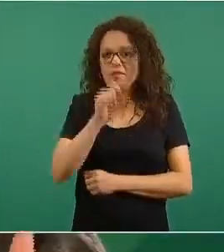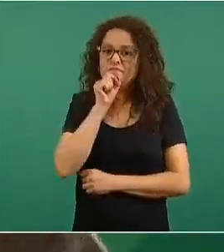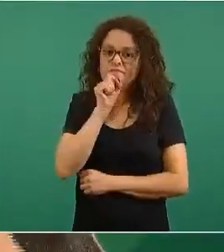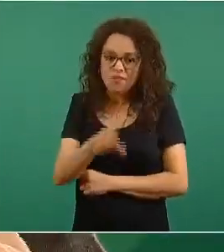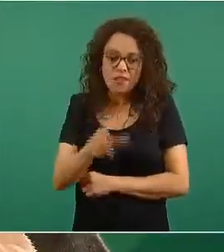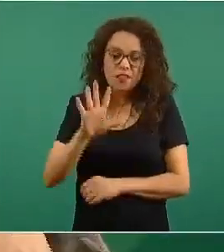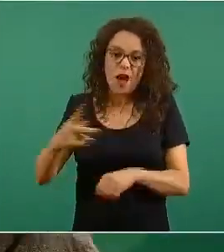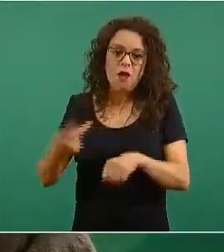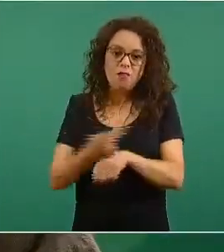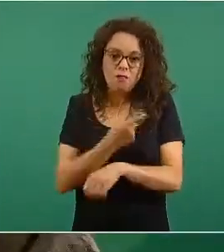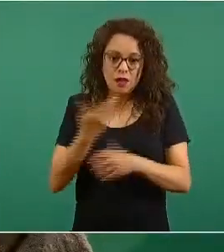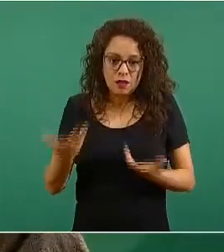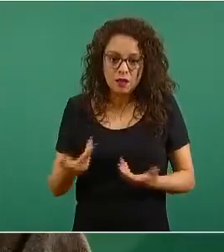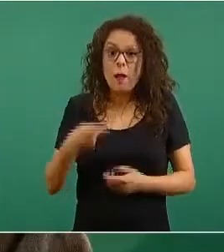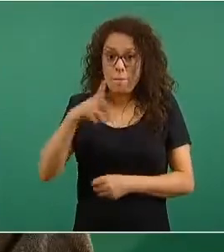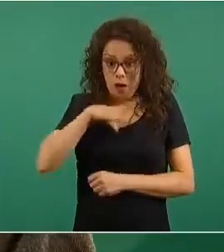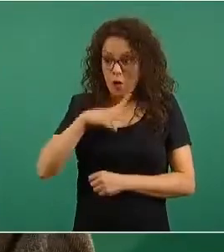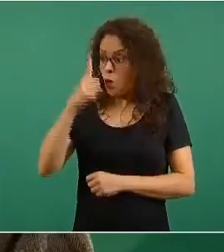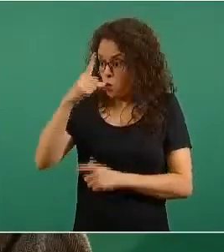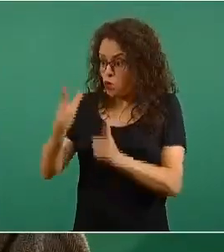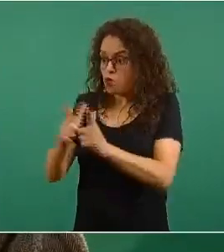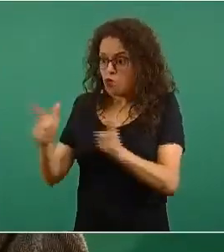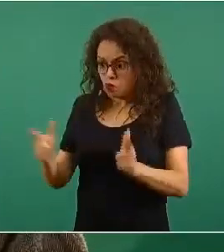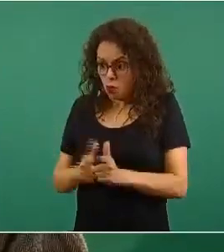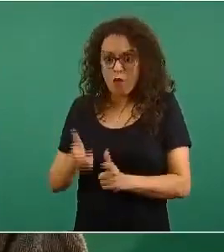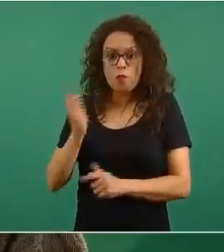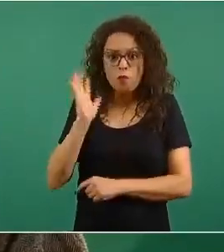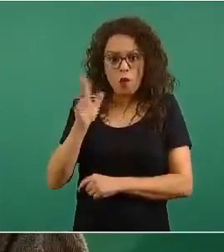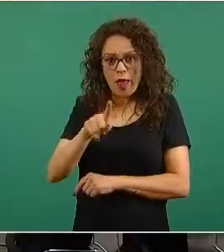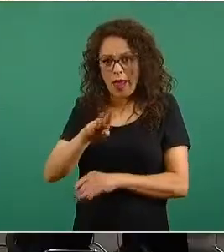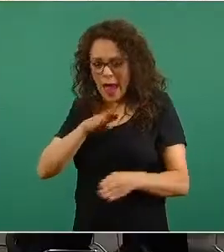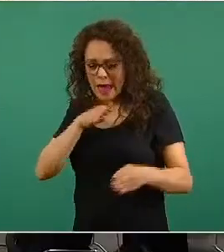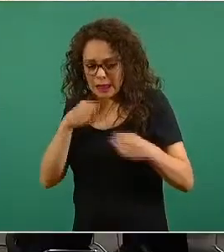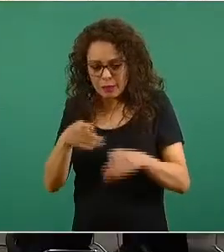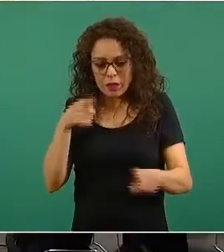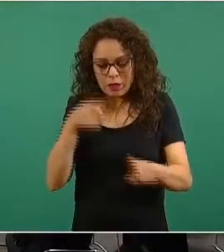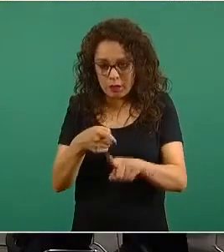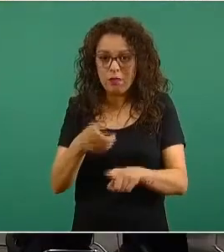hay un grupo que se dedica a eso, fue previsto desde el inicio.